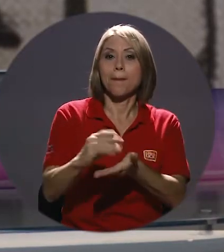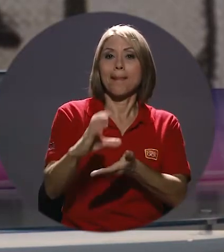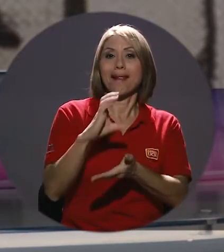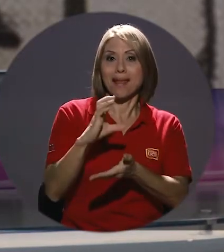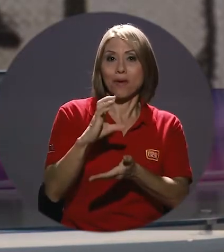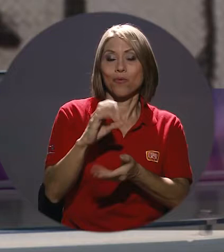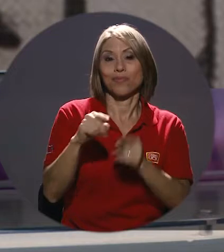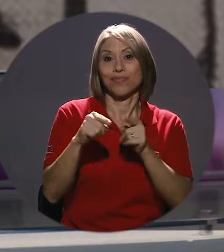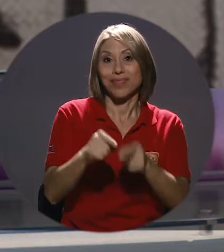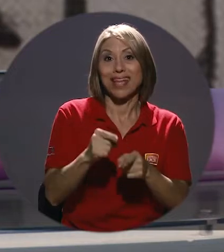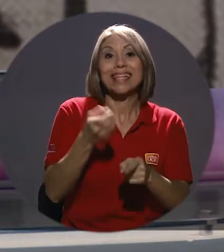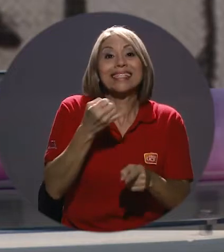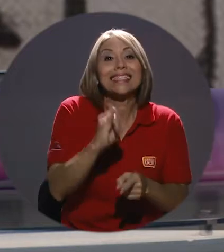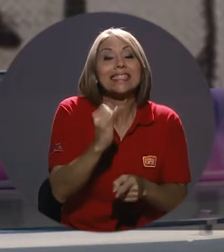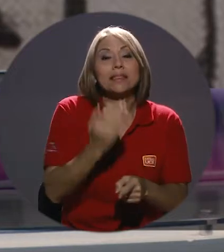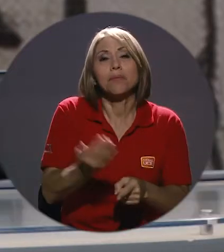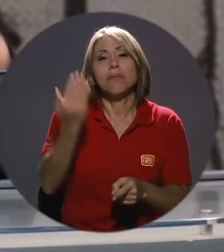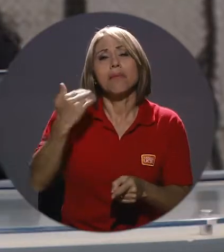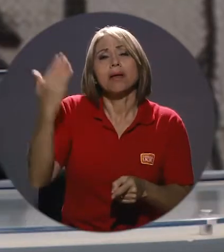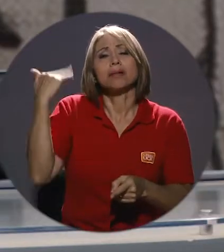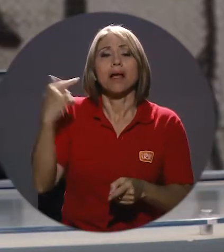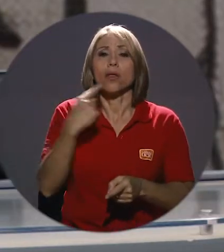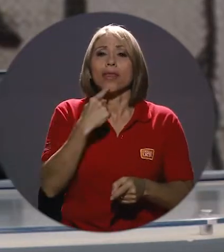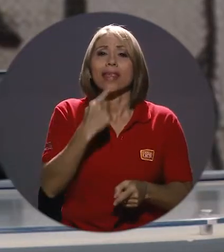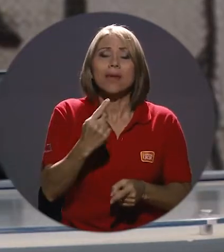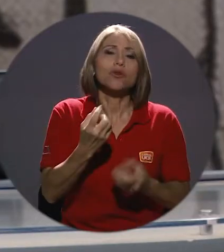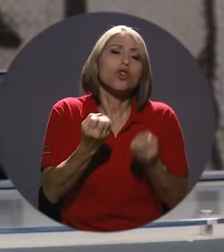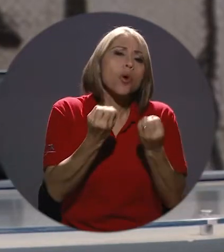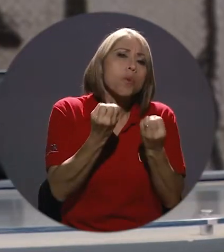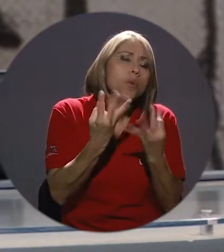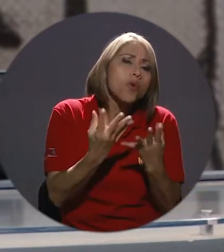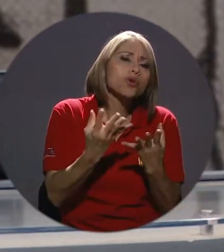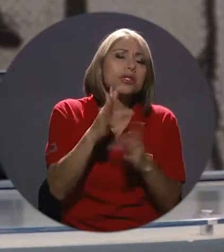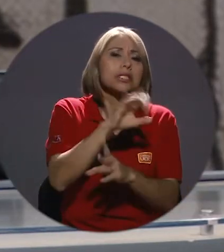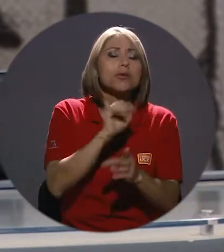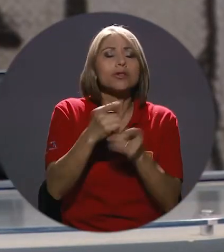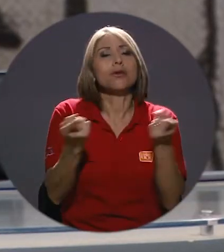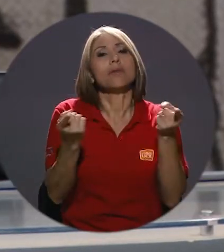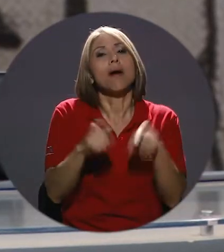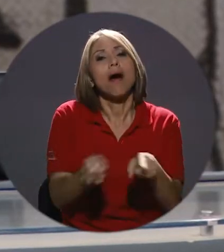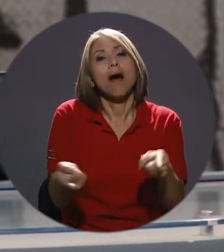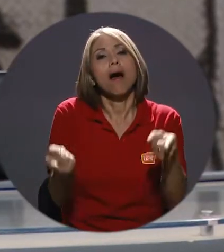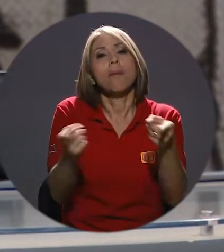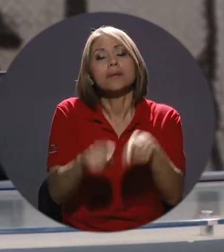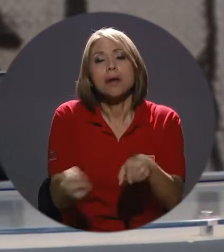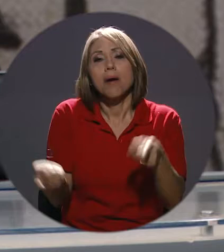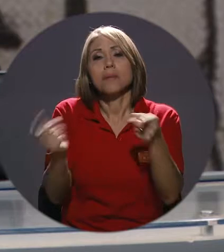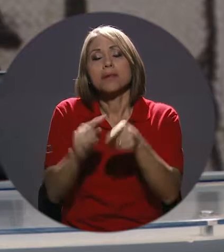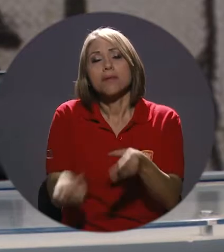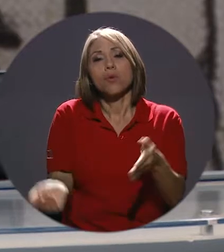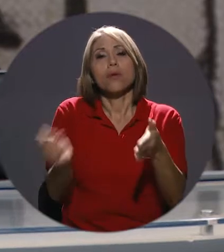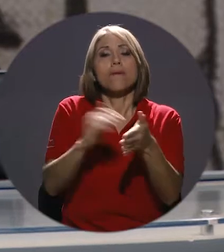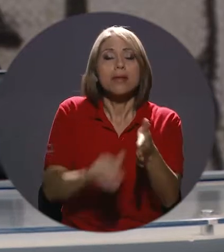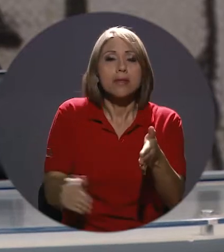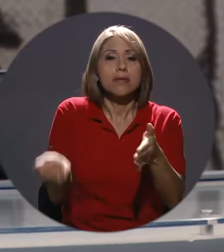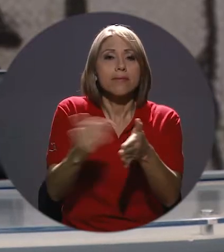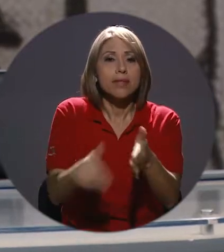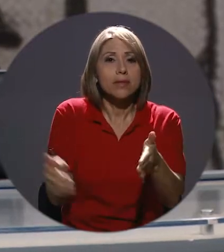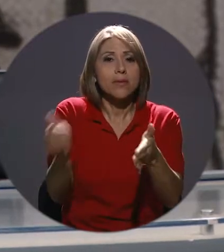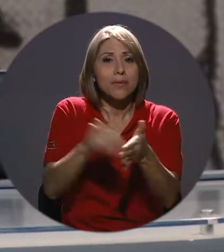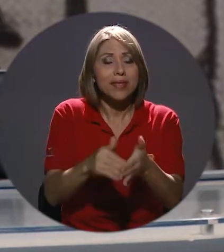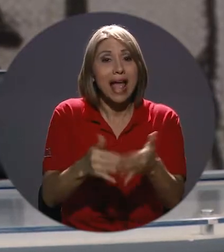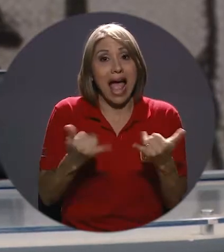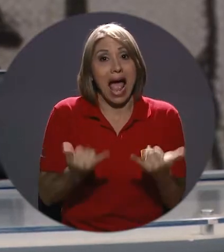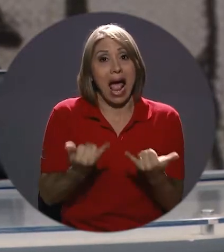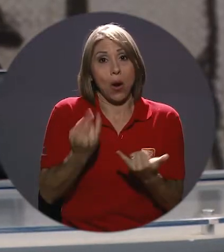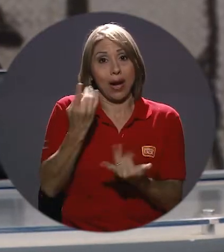en el pasado dijimos que había muchos efectos cíclicos o estacionales, cada vez en términos de una economía terciarizada